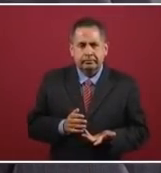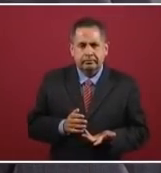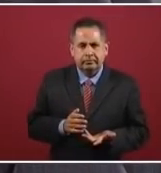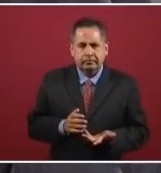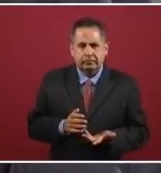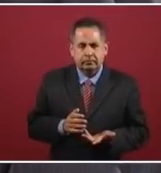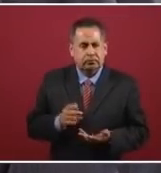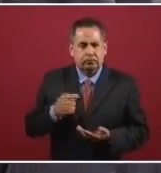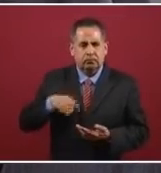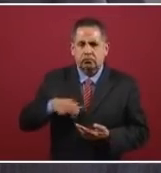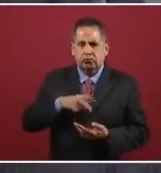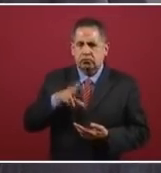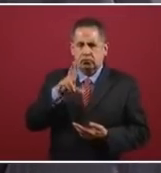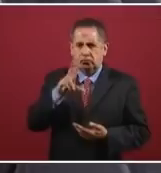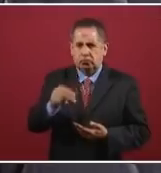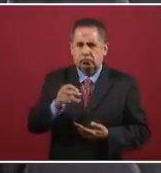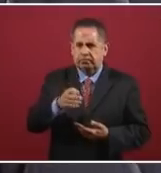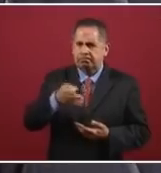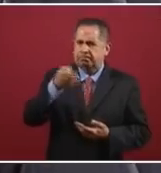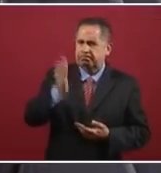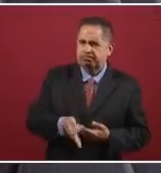o nunca vamos a aceptar